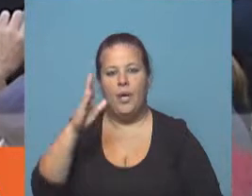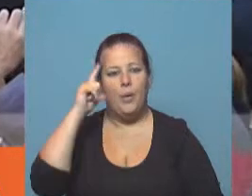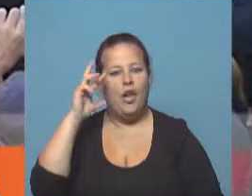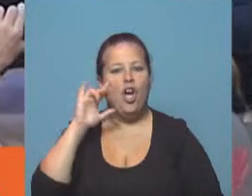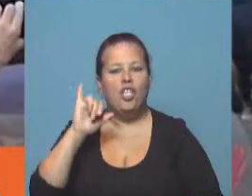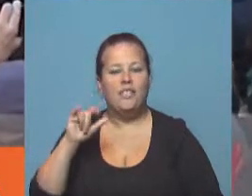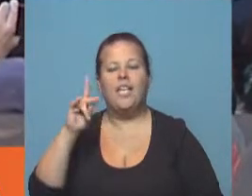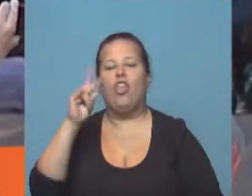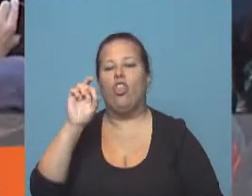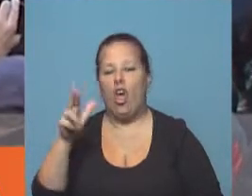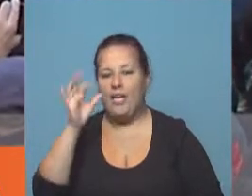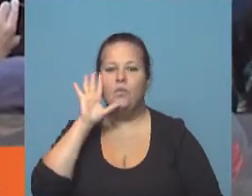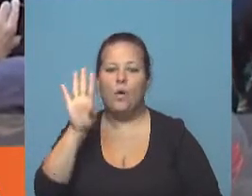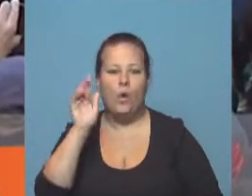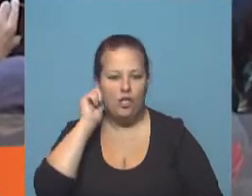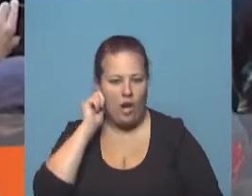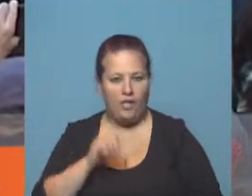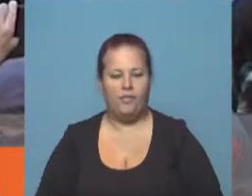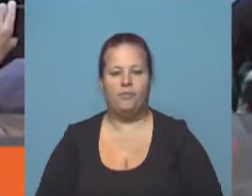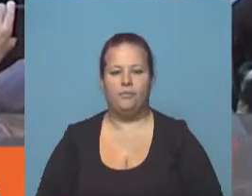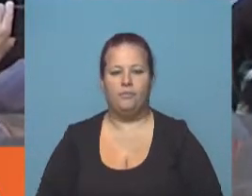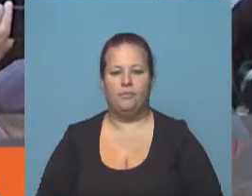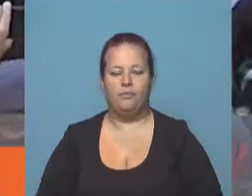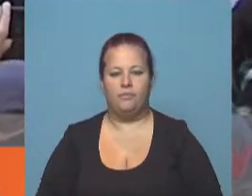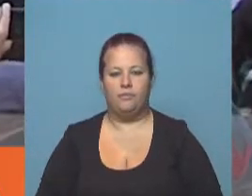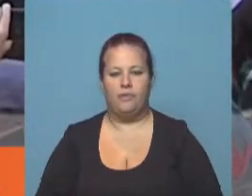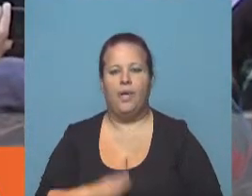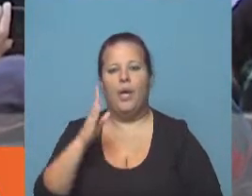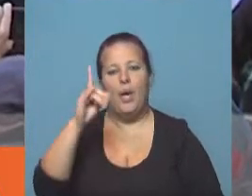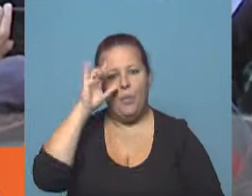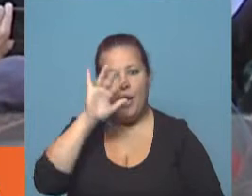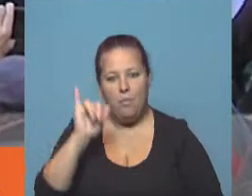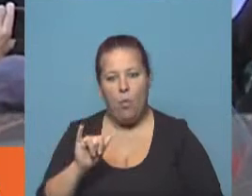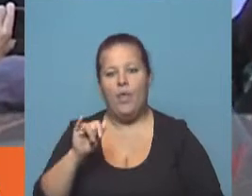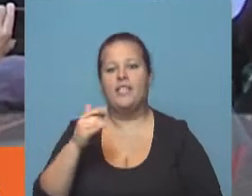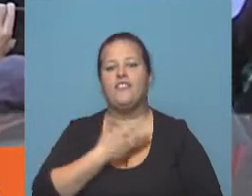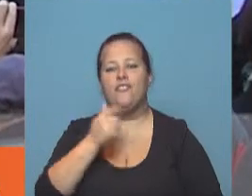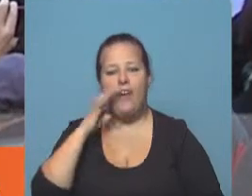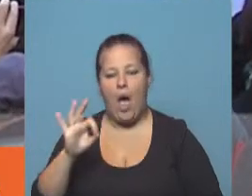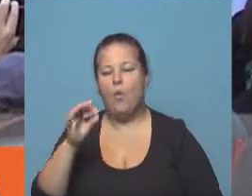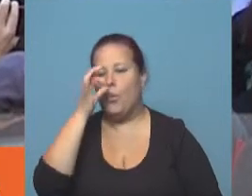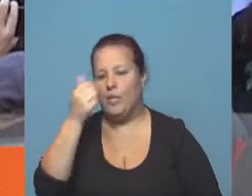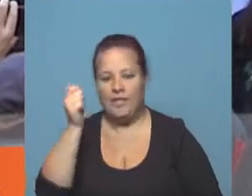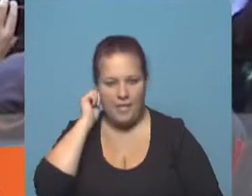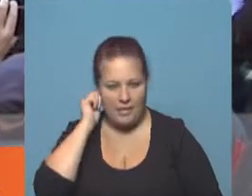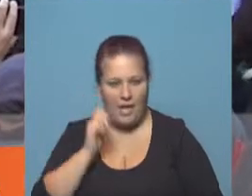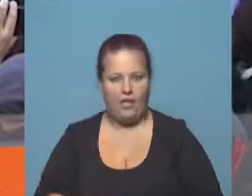Dora, 54 años, presente. Bermúdez Fabio Enrique, 26